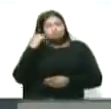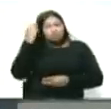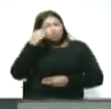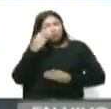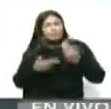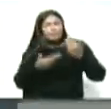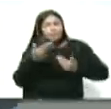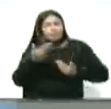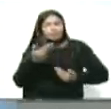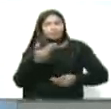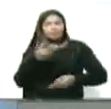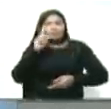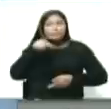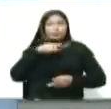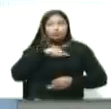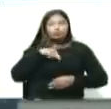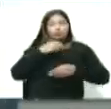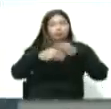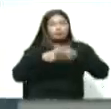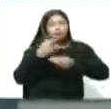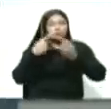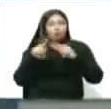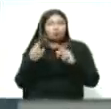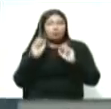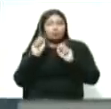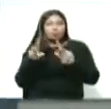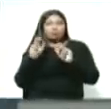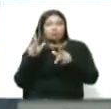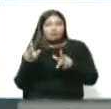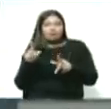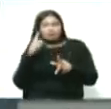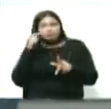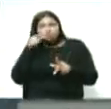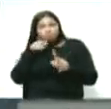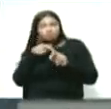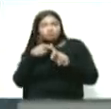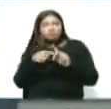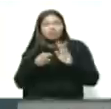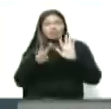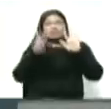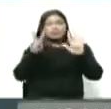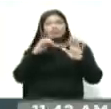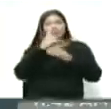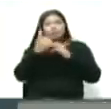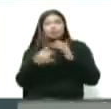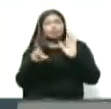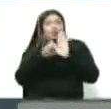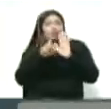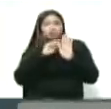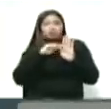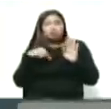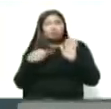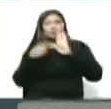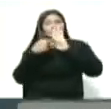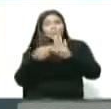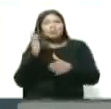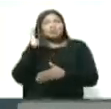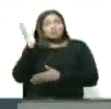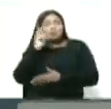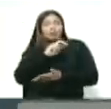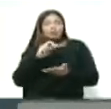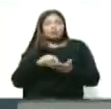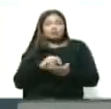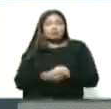también, como lo hemos hecho en otras oportunidades, al menos en 7 proyectos de ley que le hemos presentado a la Asamblea Nacional,